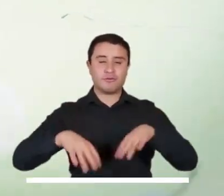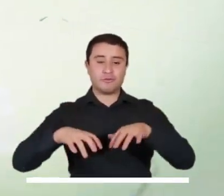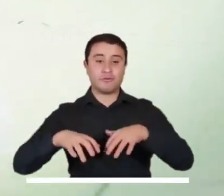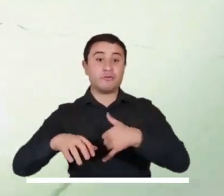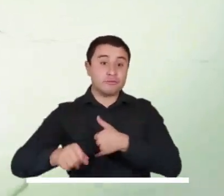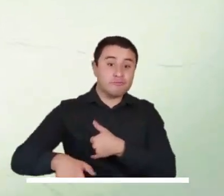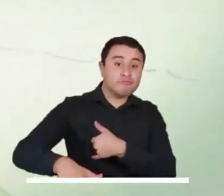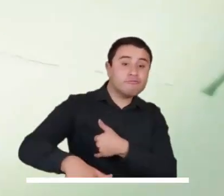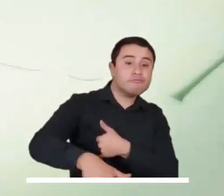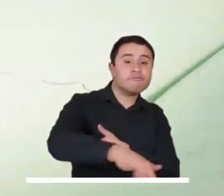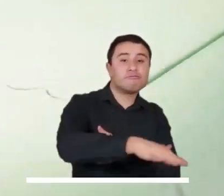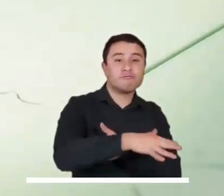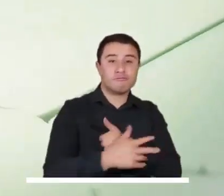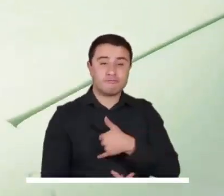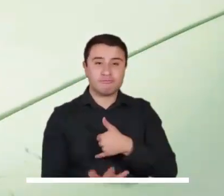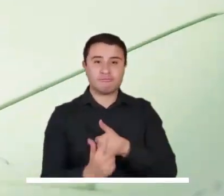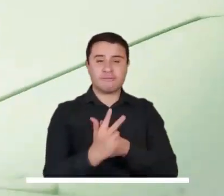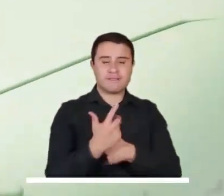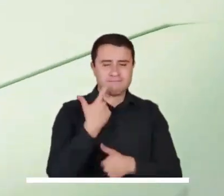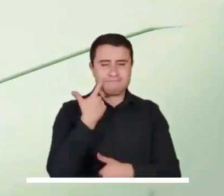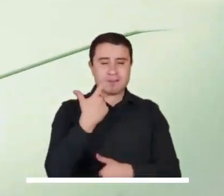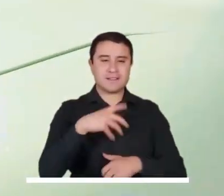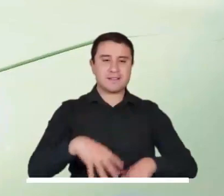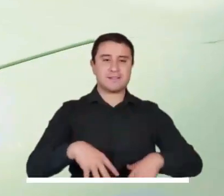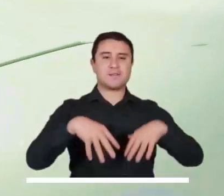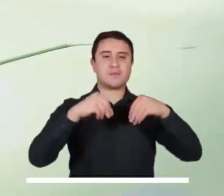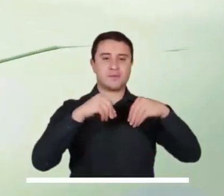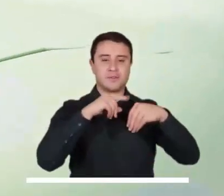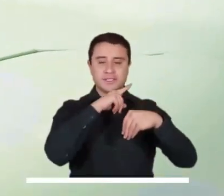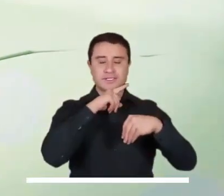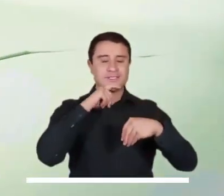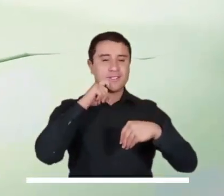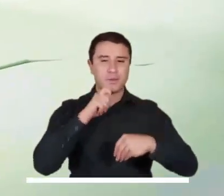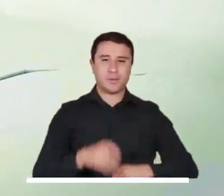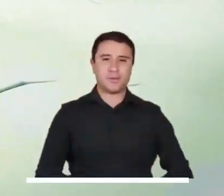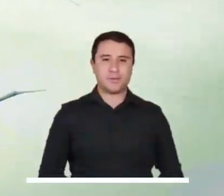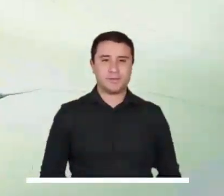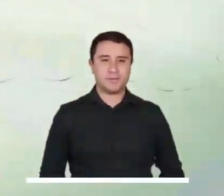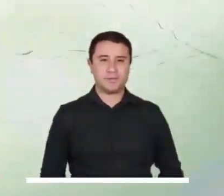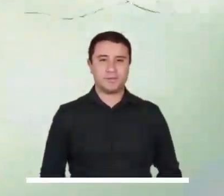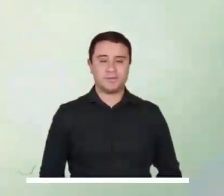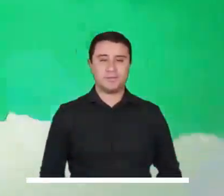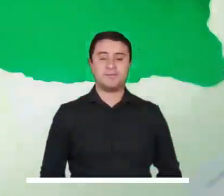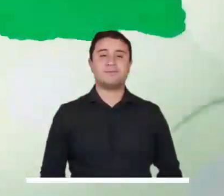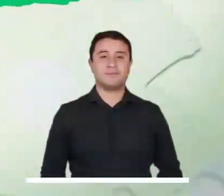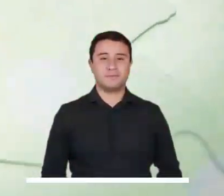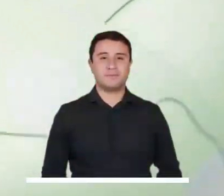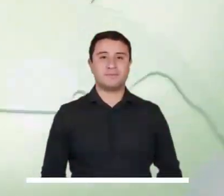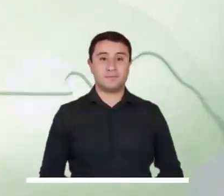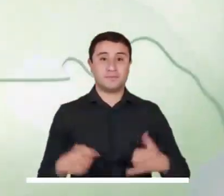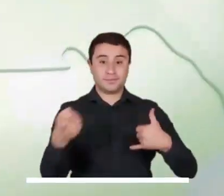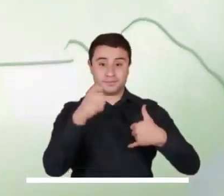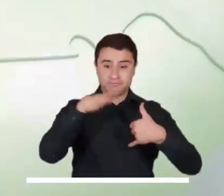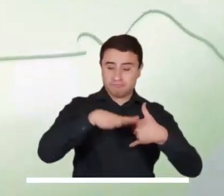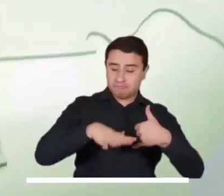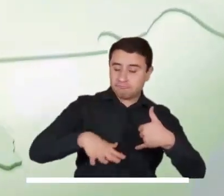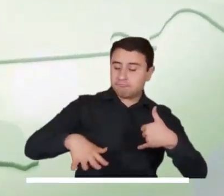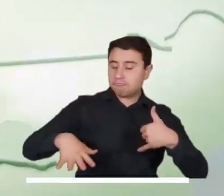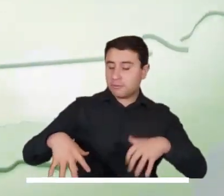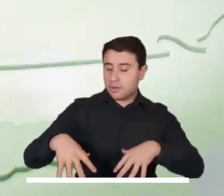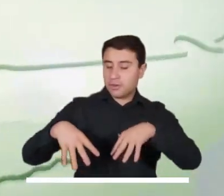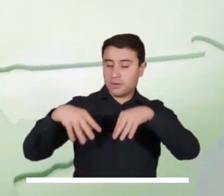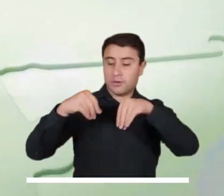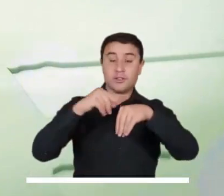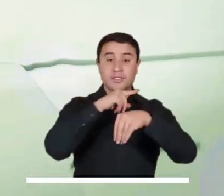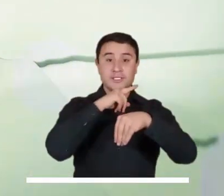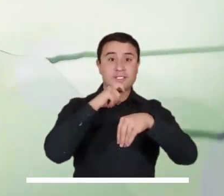Andes se estiman lluvias ligeras, mientras que en el resto de la región habría predominio de tiempo seco. Aunque